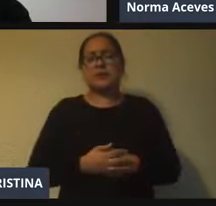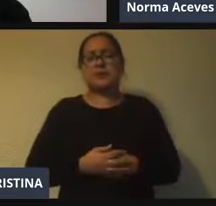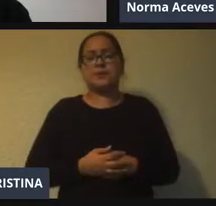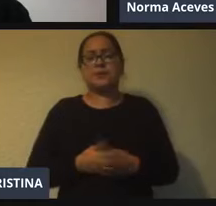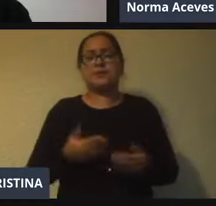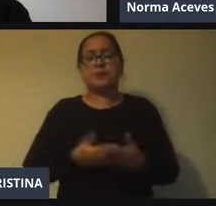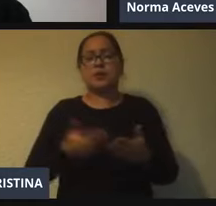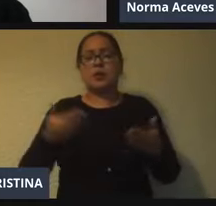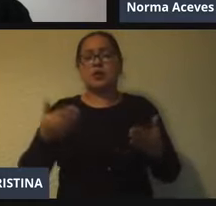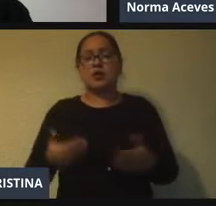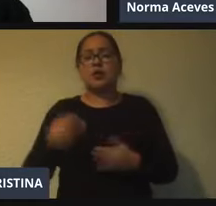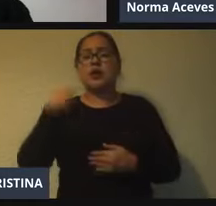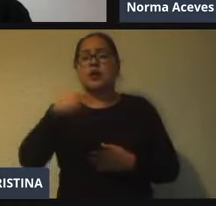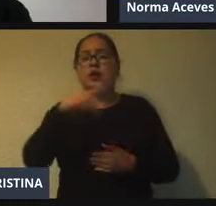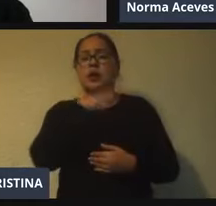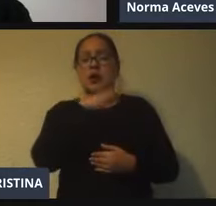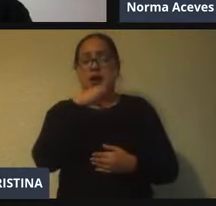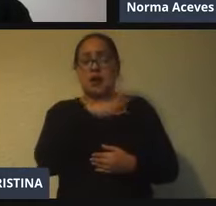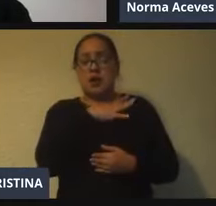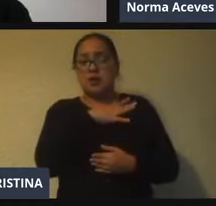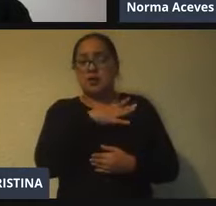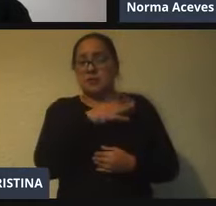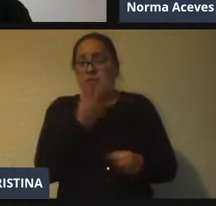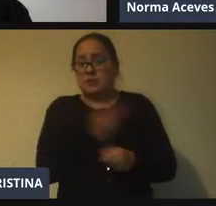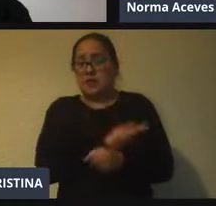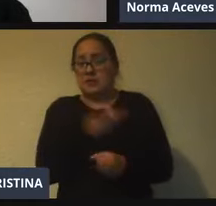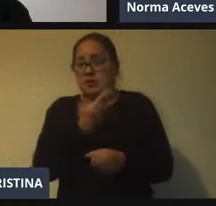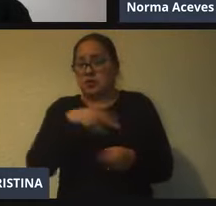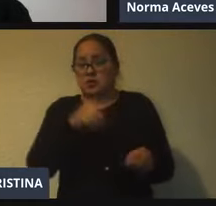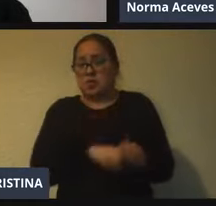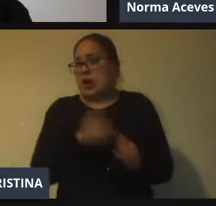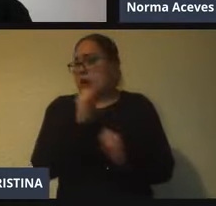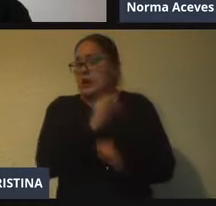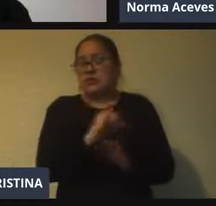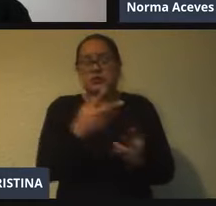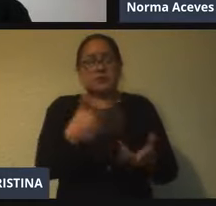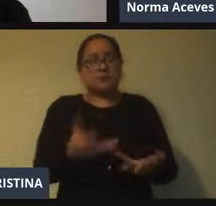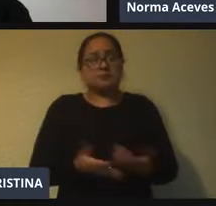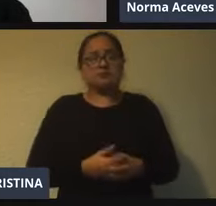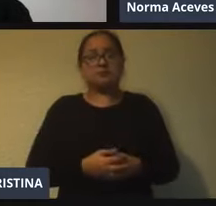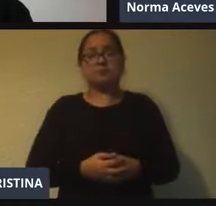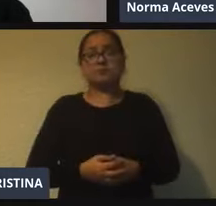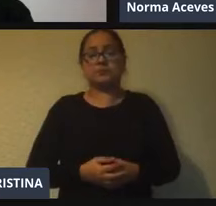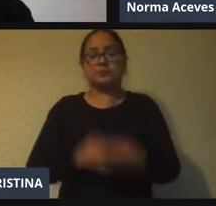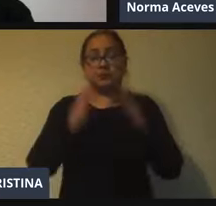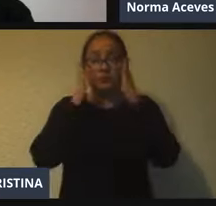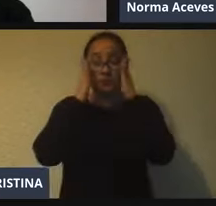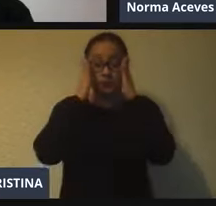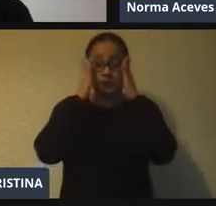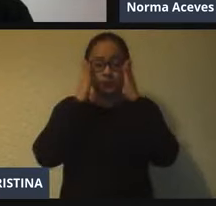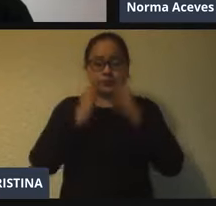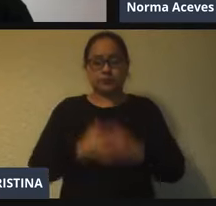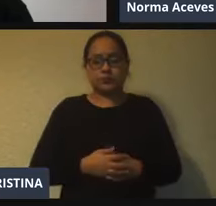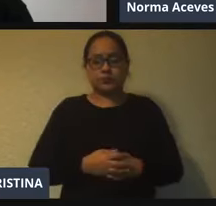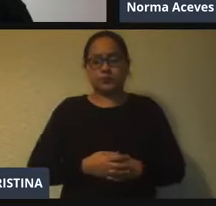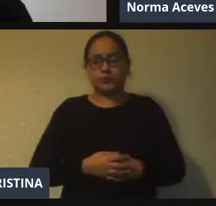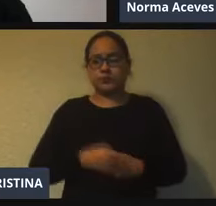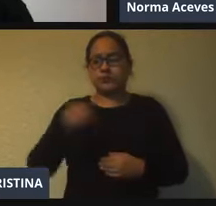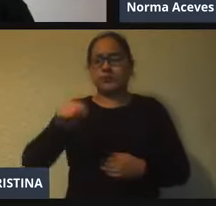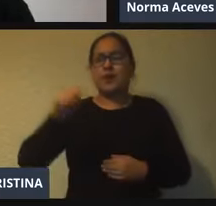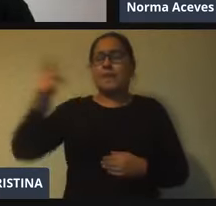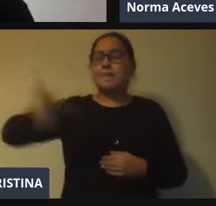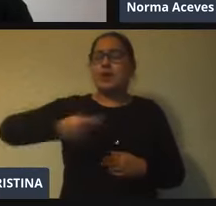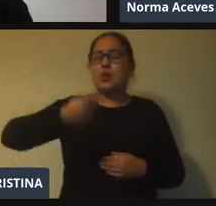y por qué es normal. Digo, hasta a nosotros nos da rabieta, ¿no? La verdad. Me preguntan si